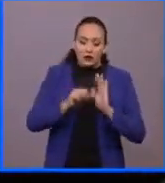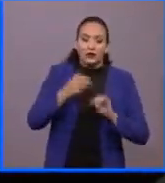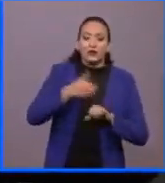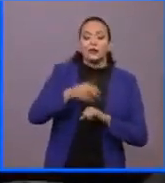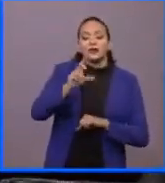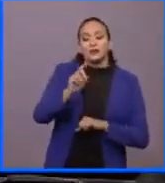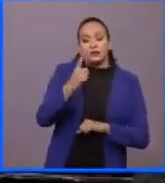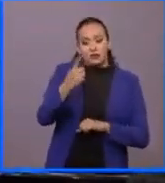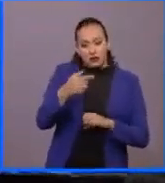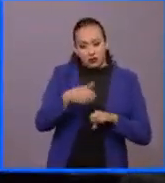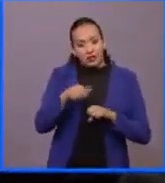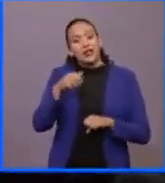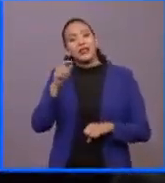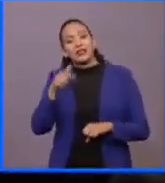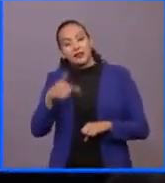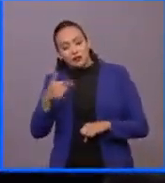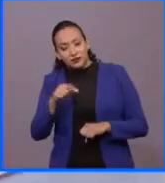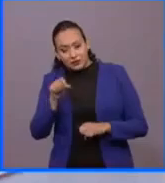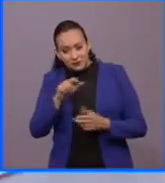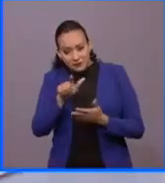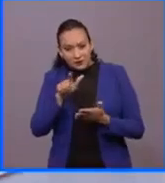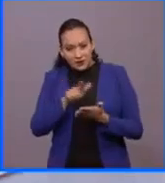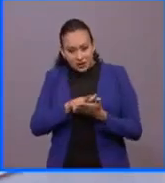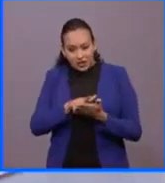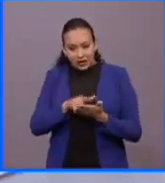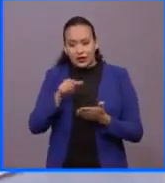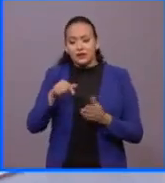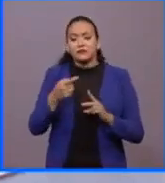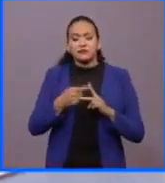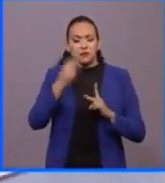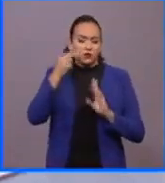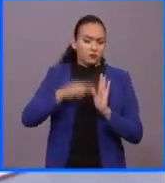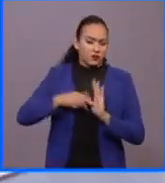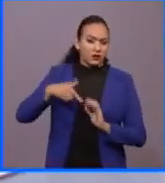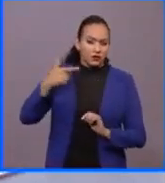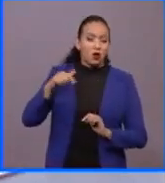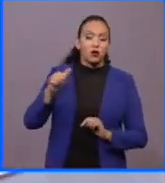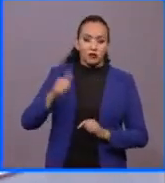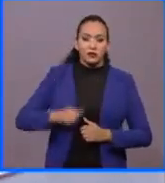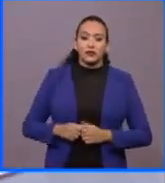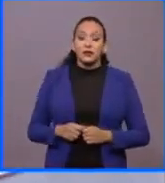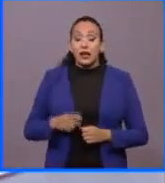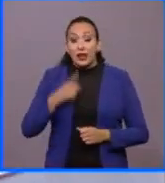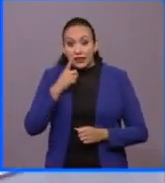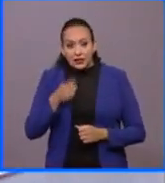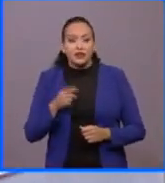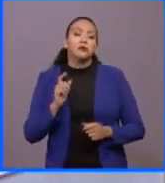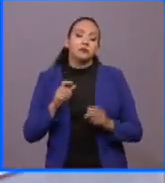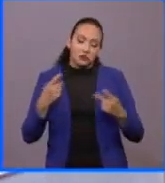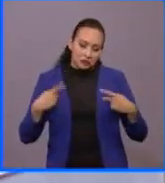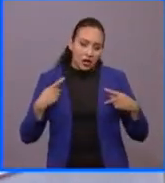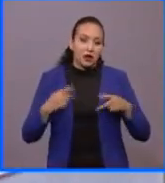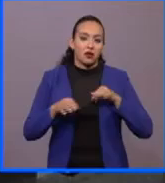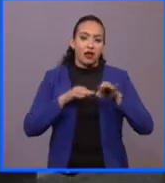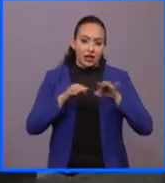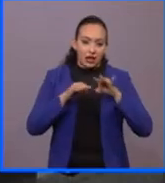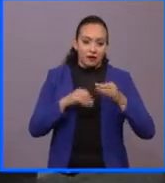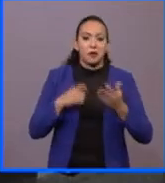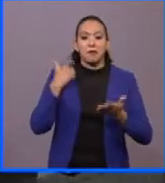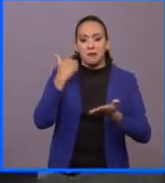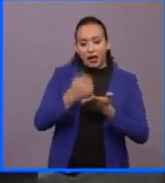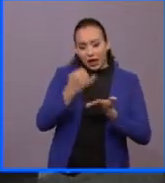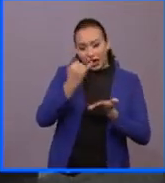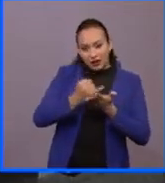fracción primera y 12ª de la mencionada ley, vigente en 2011, que regula las deducciones, no requiere para garantizar